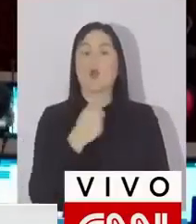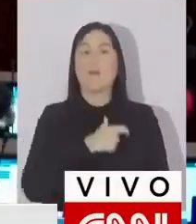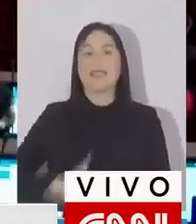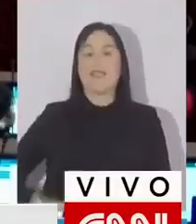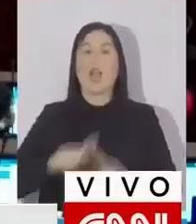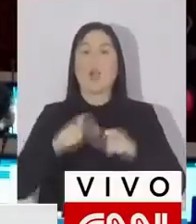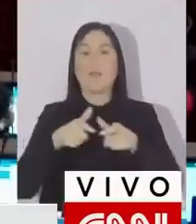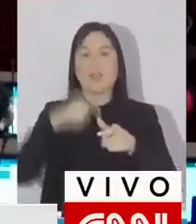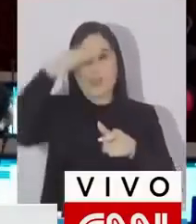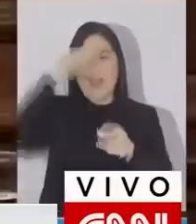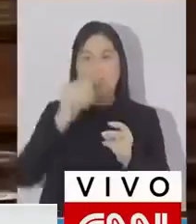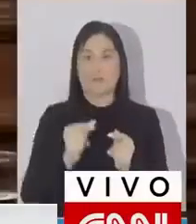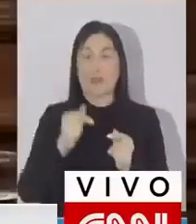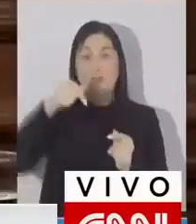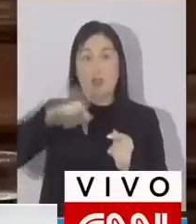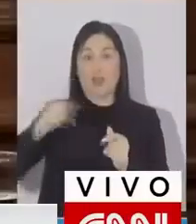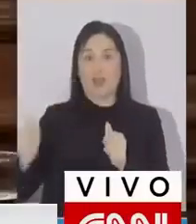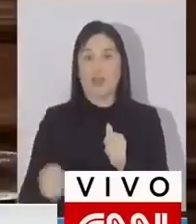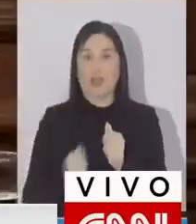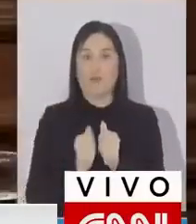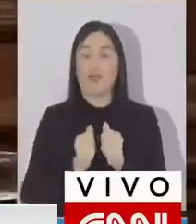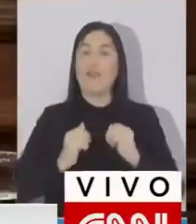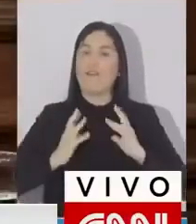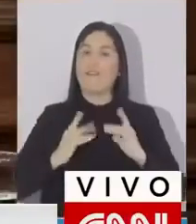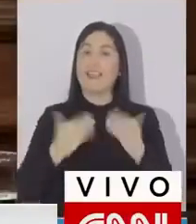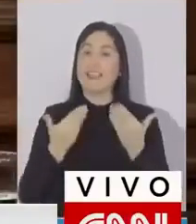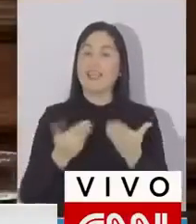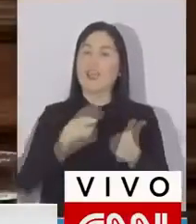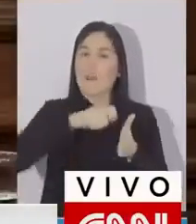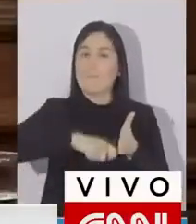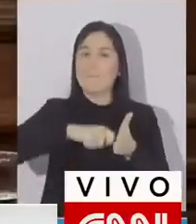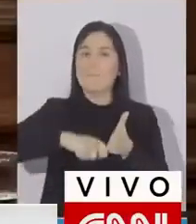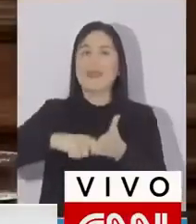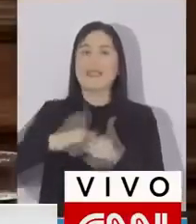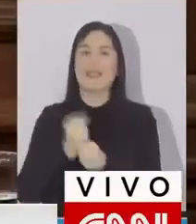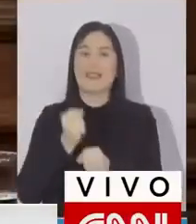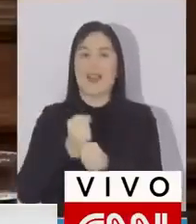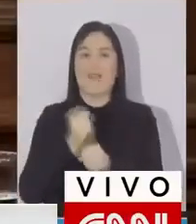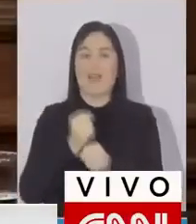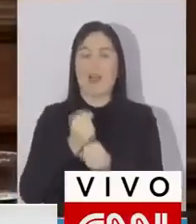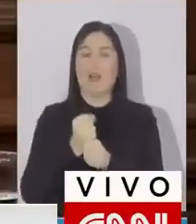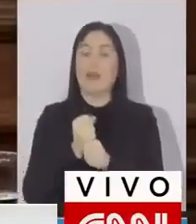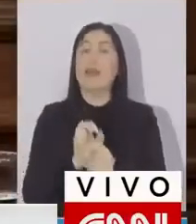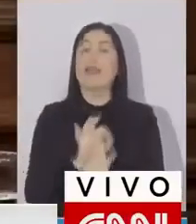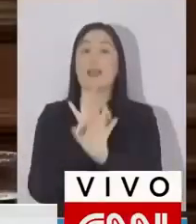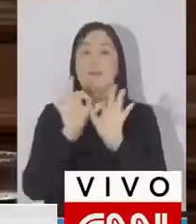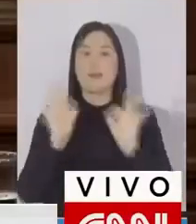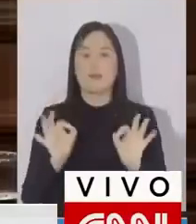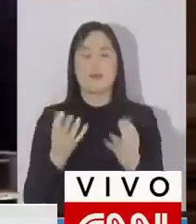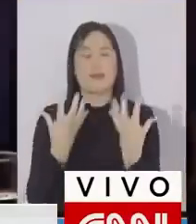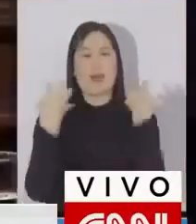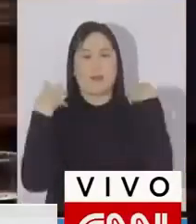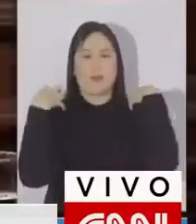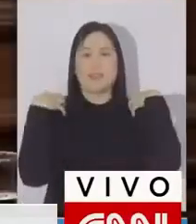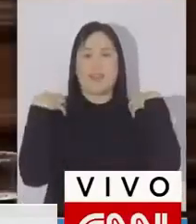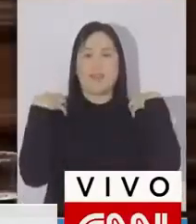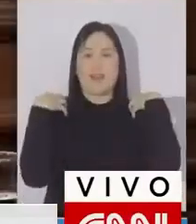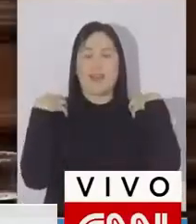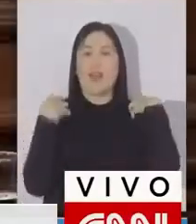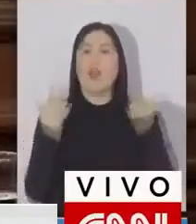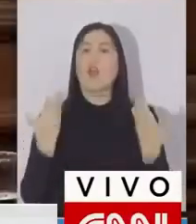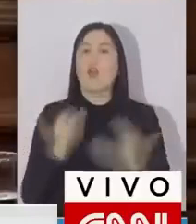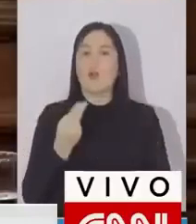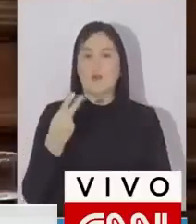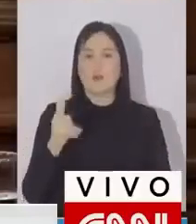nos acompañan hoy quiero felicitarlos por estos meses de trabajo y especialmente por la responsabilidad con la que desempeñaron